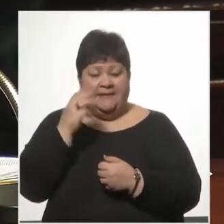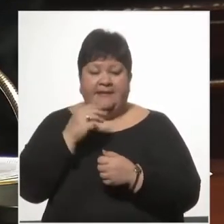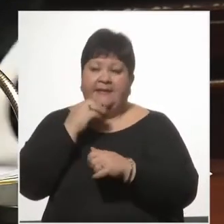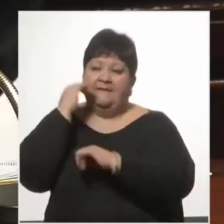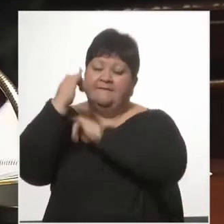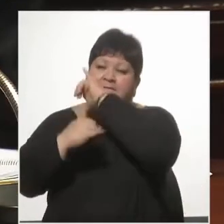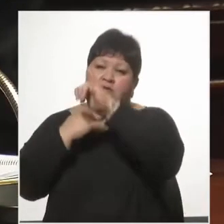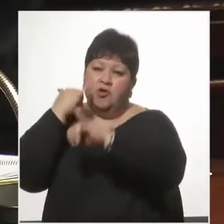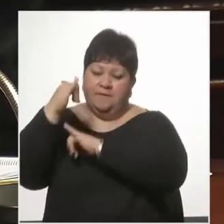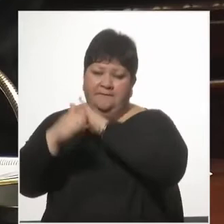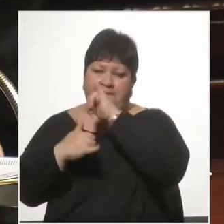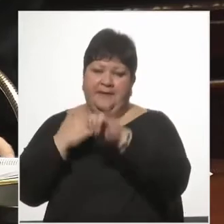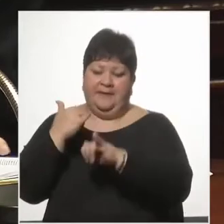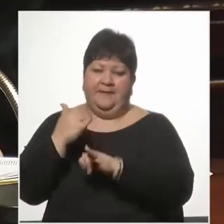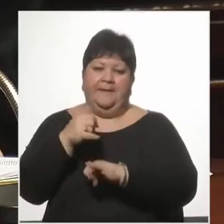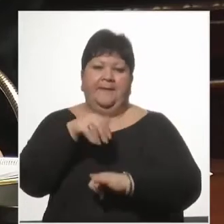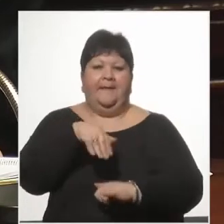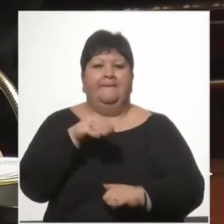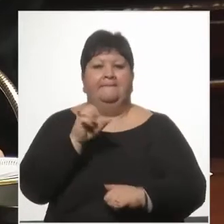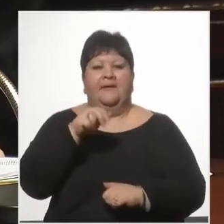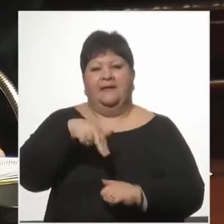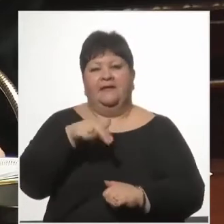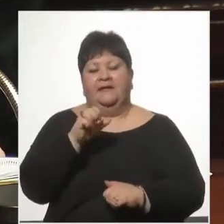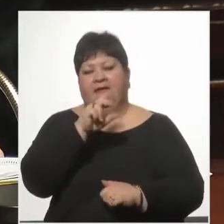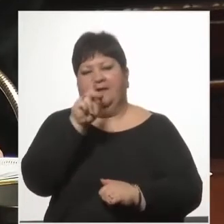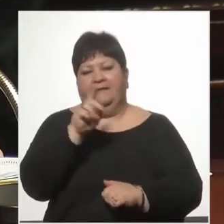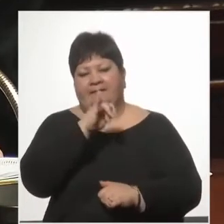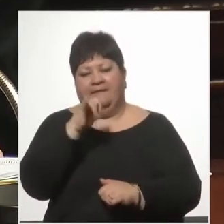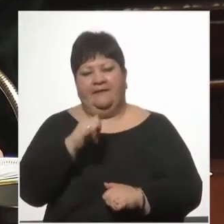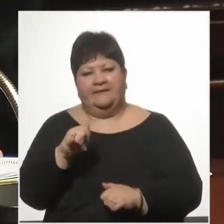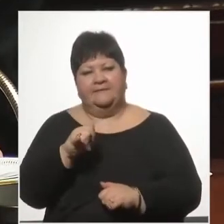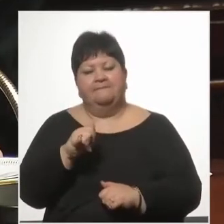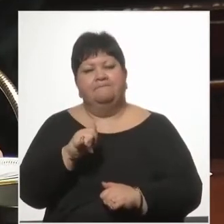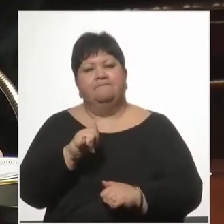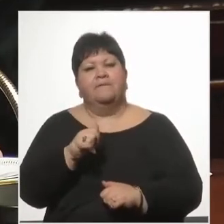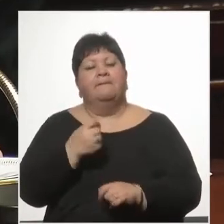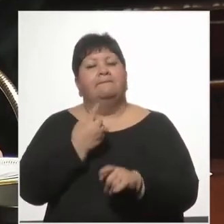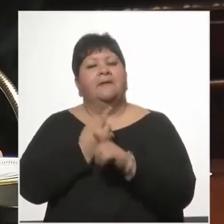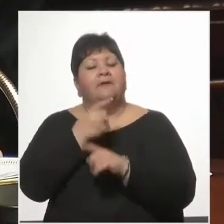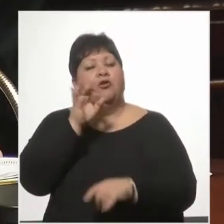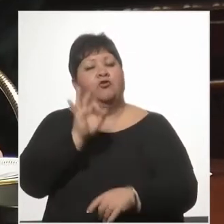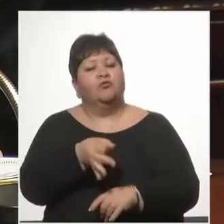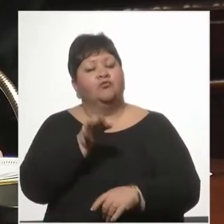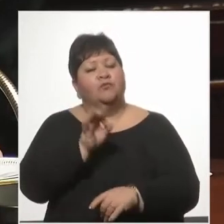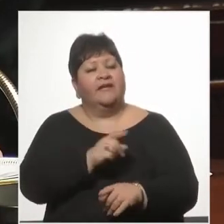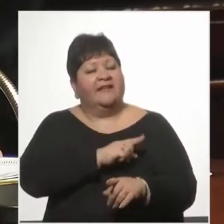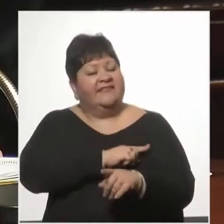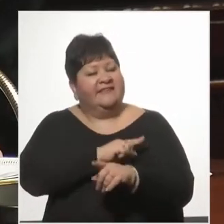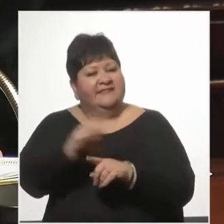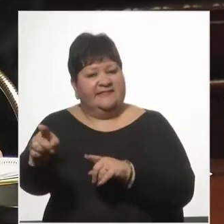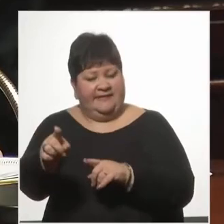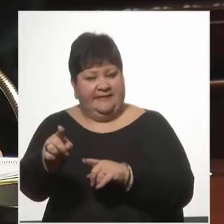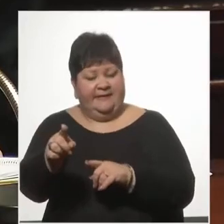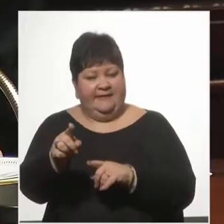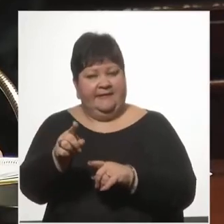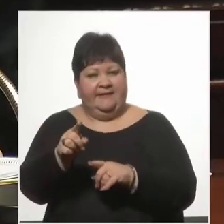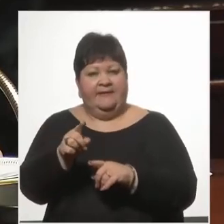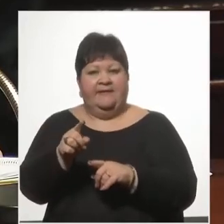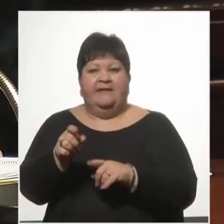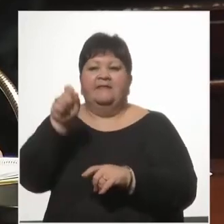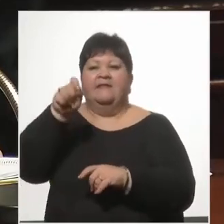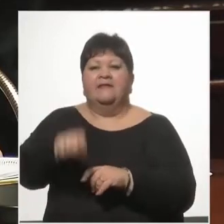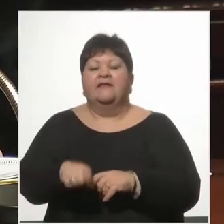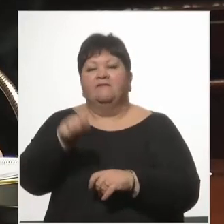de esos recursos. El 1 de octubre, el ministro Menéndez designa y dispone la actuación del Tribunal de